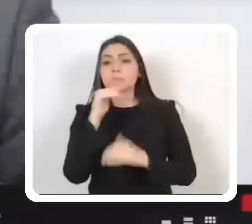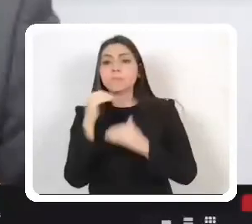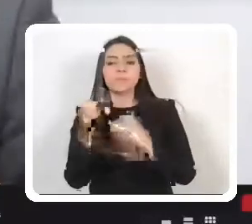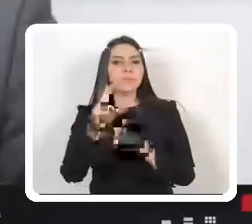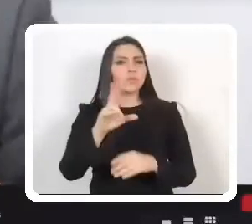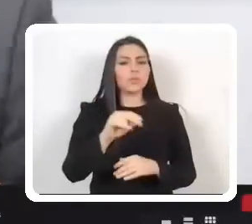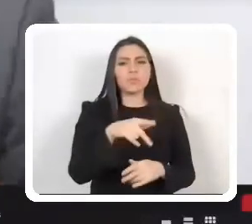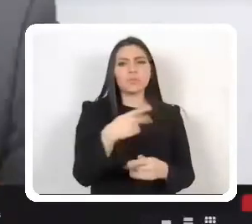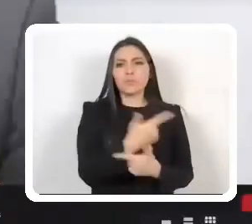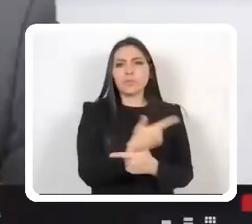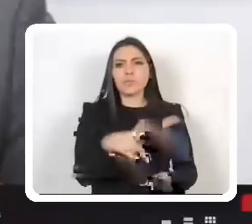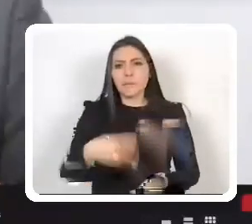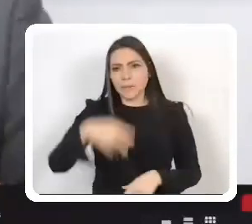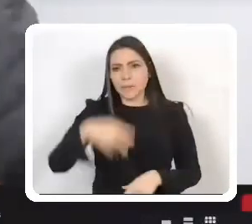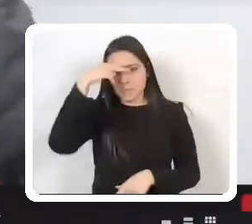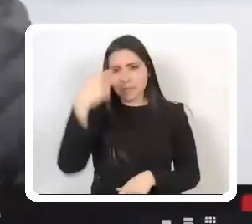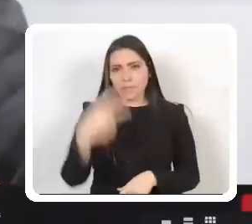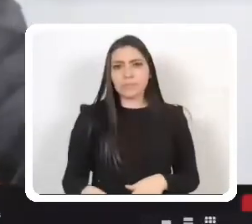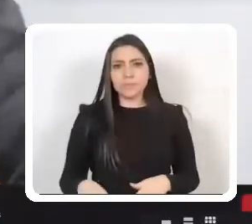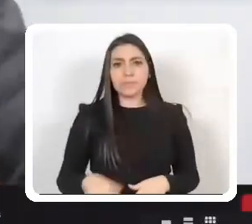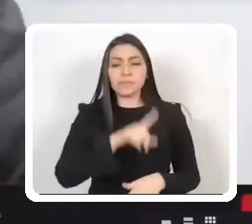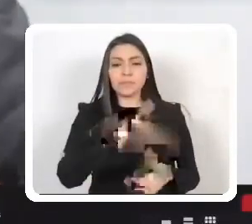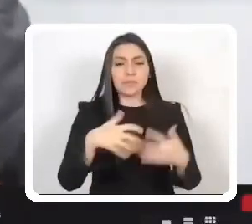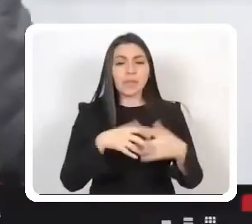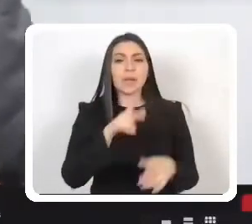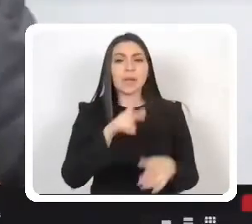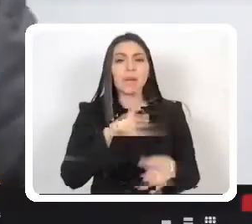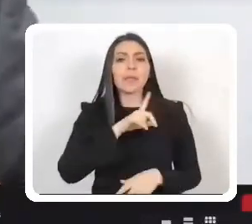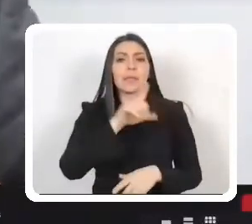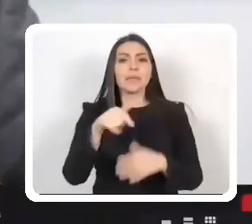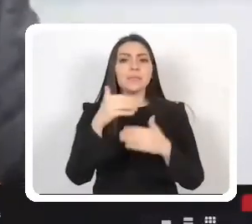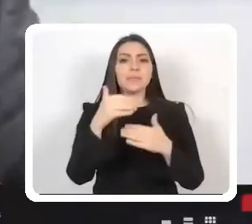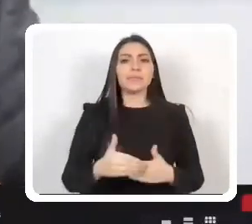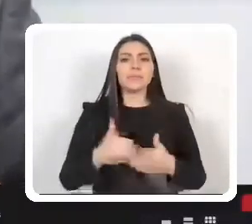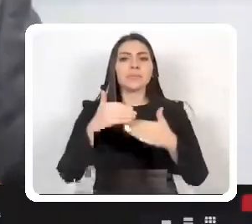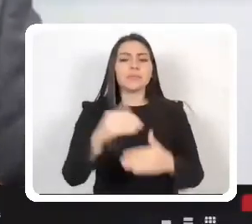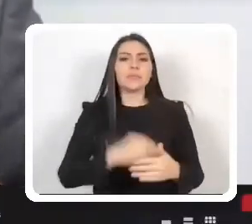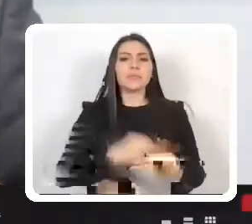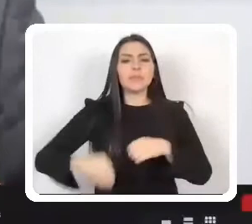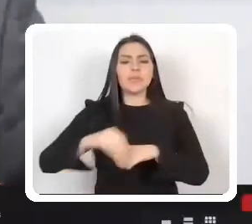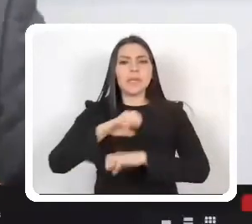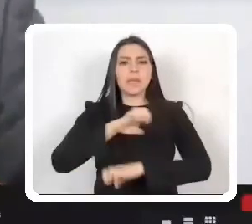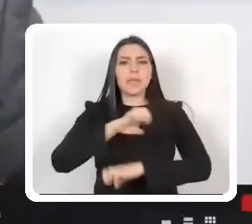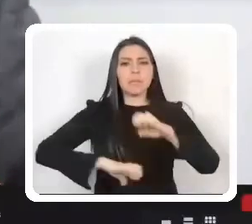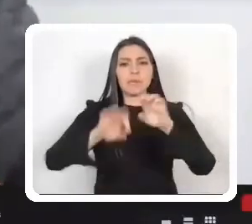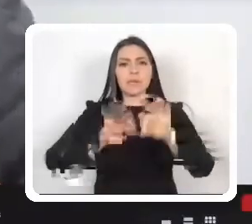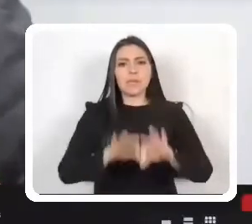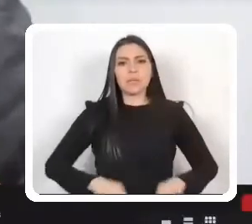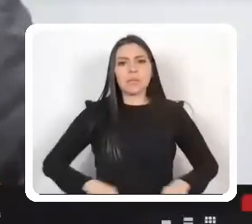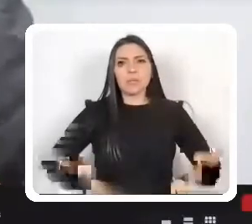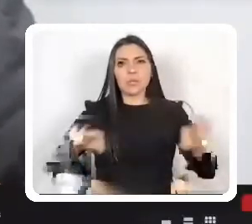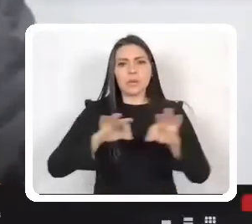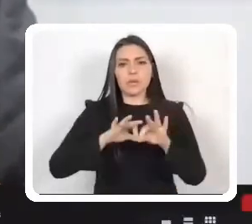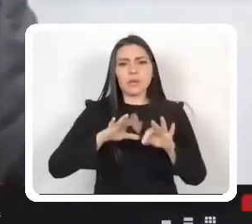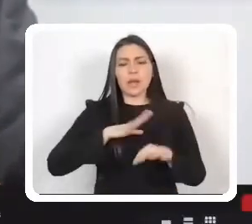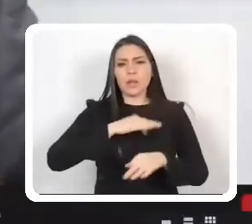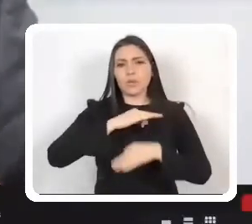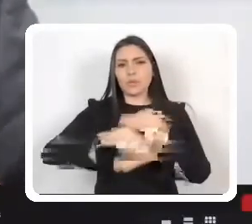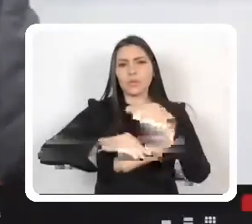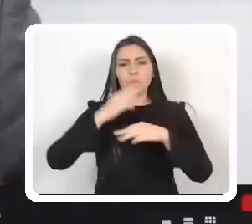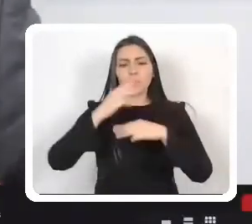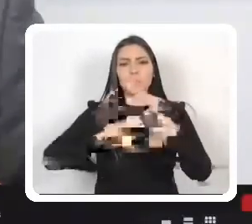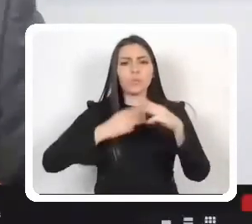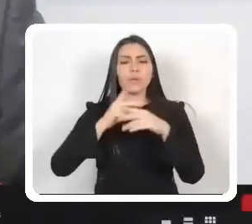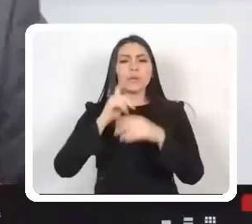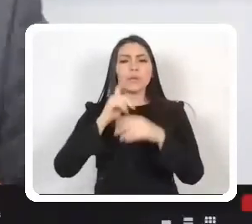industria petrolera se da paso a la configuración de una empresa emblemática de presencia internacional como es